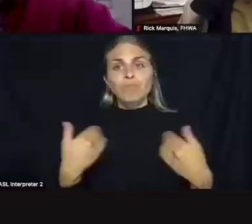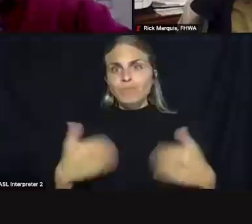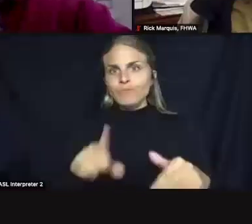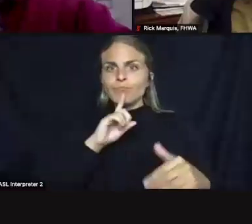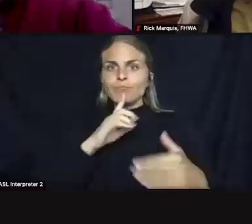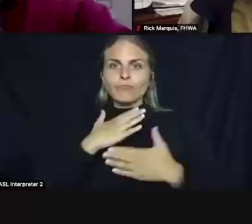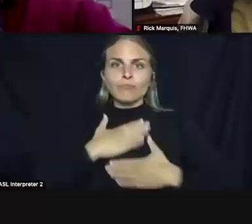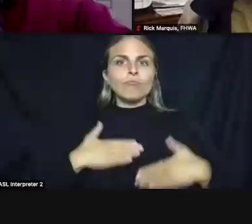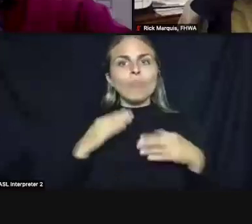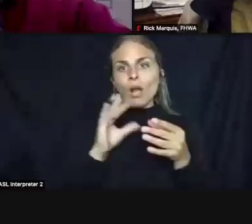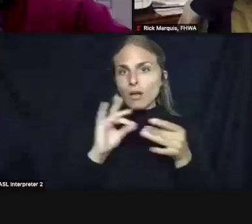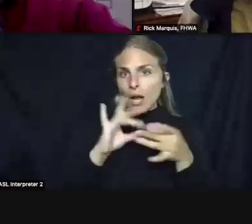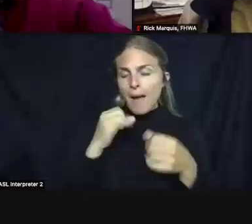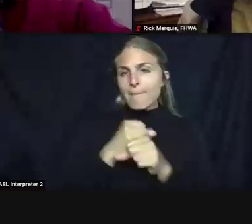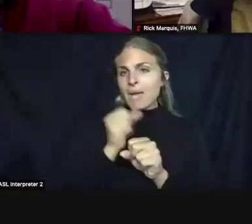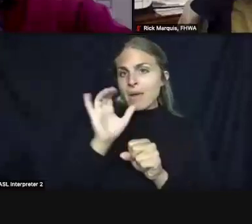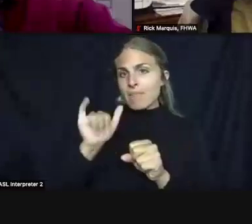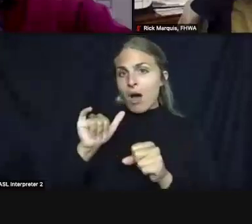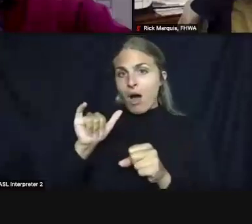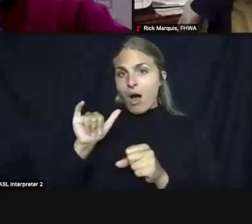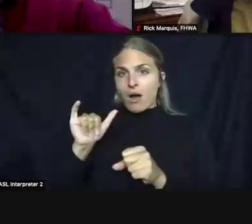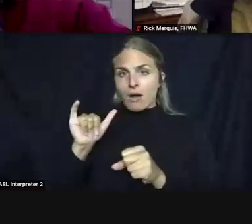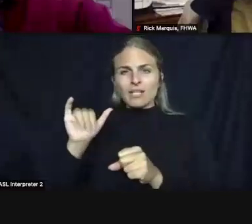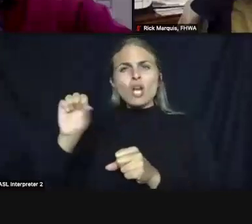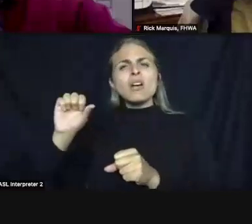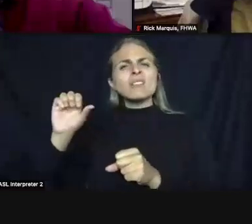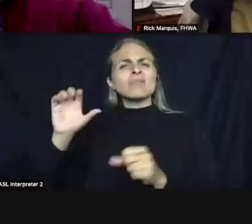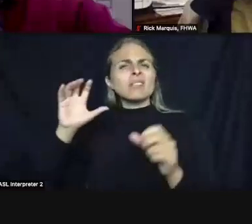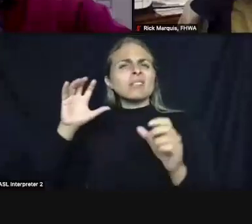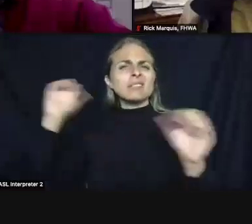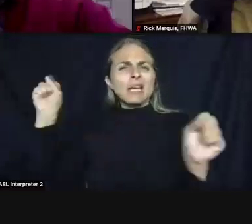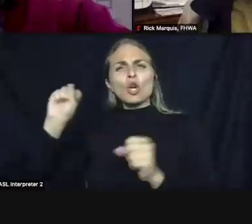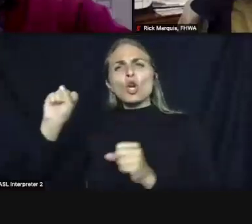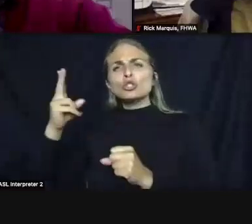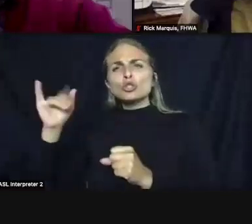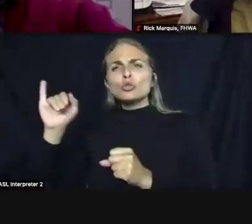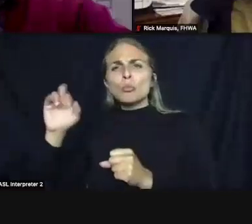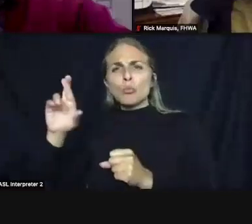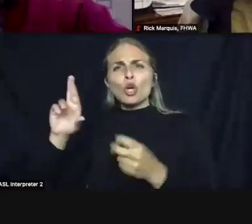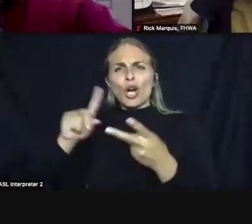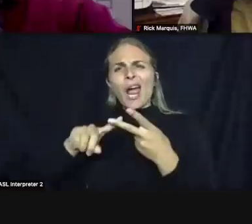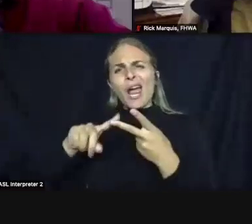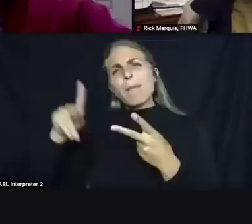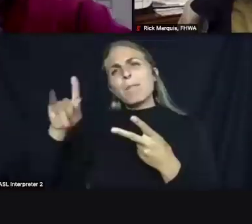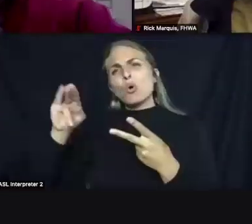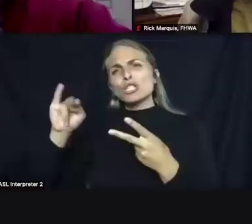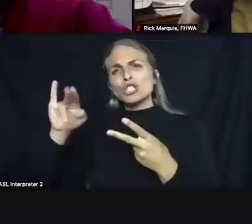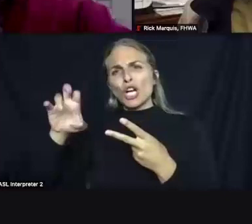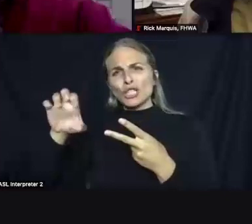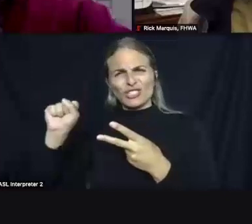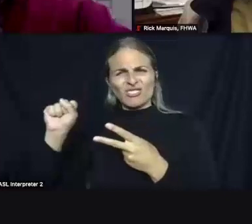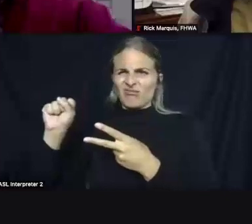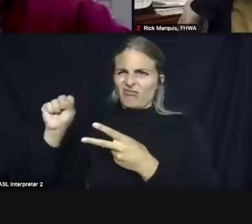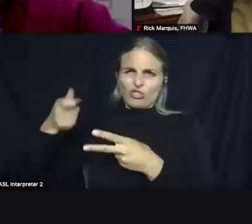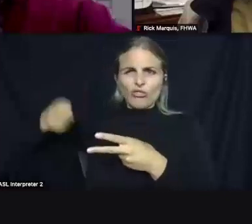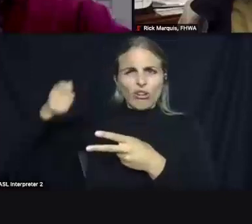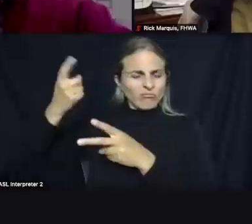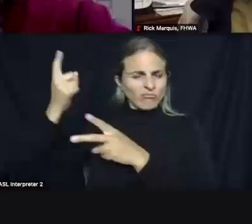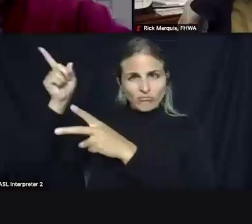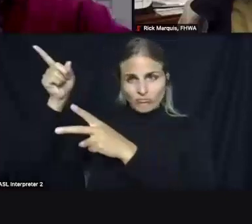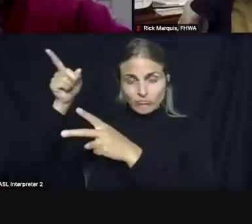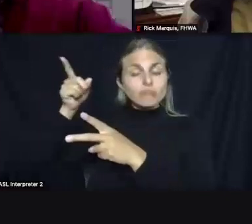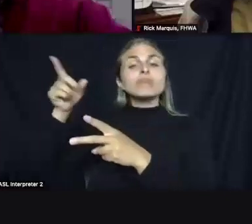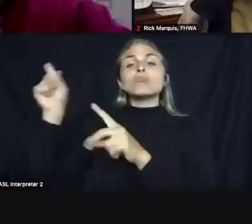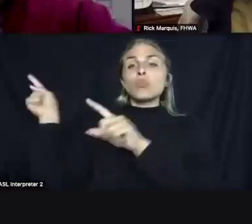nuestra comunidad. Yo agradezco los comentarios por el senador Schumer y el